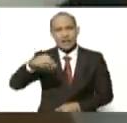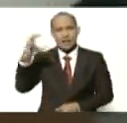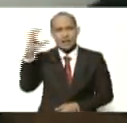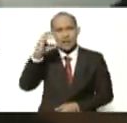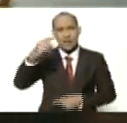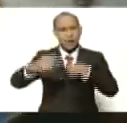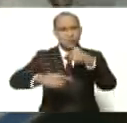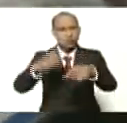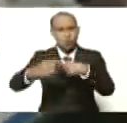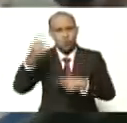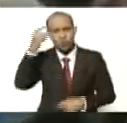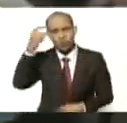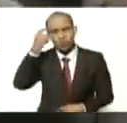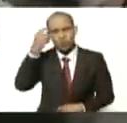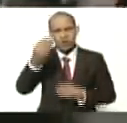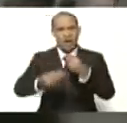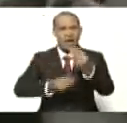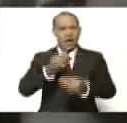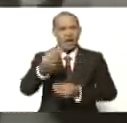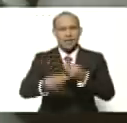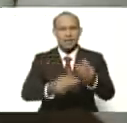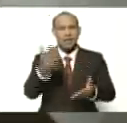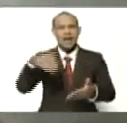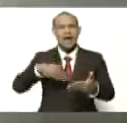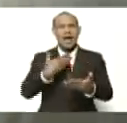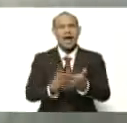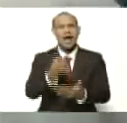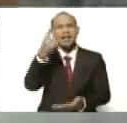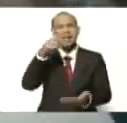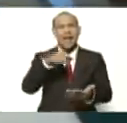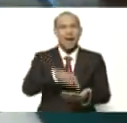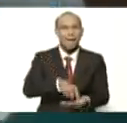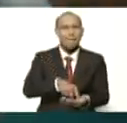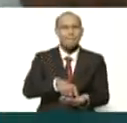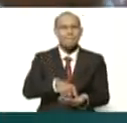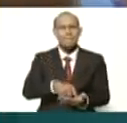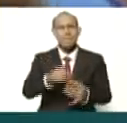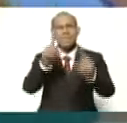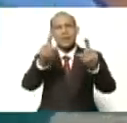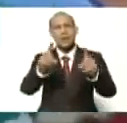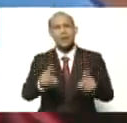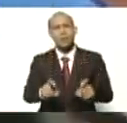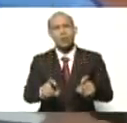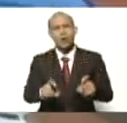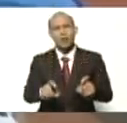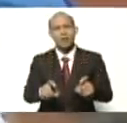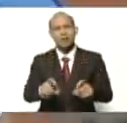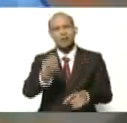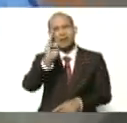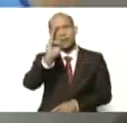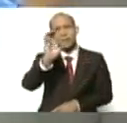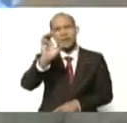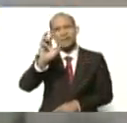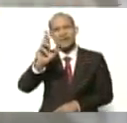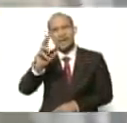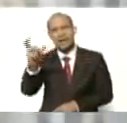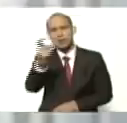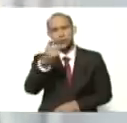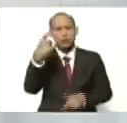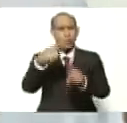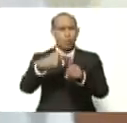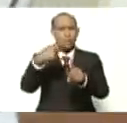diariamente estamos haciendo hasta 1000 pruebas de pcr para ir bueno ubicando esos casos y